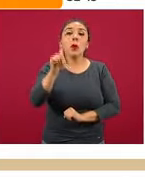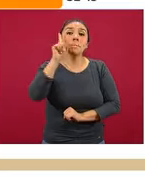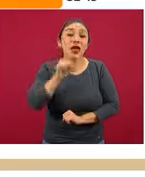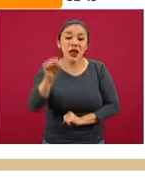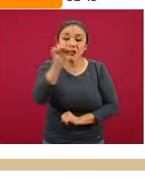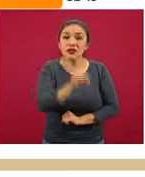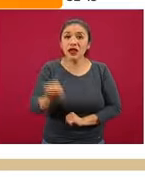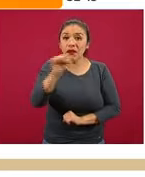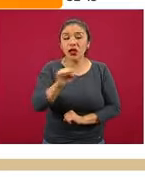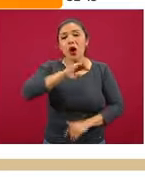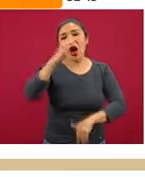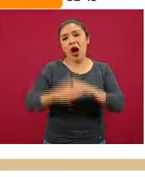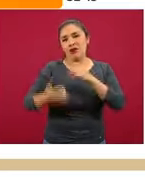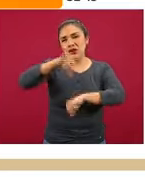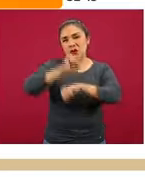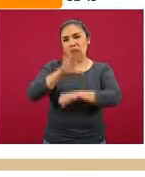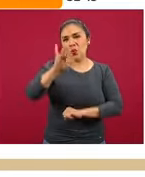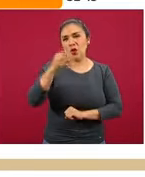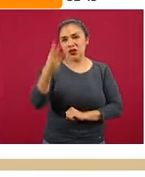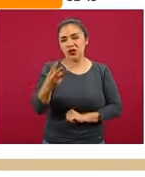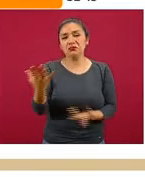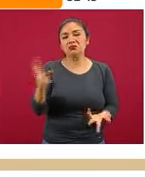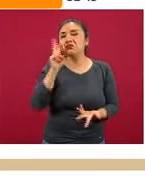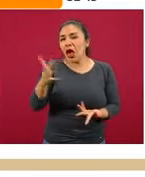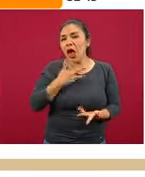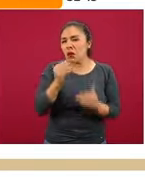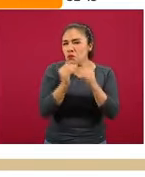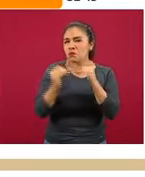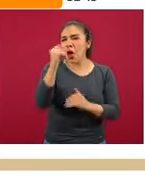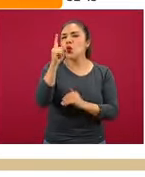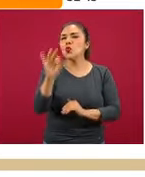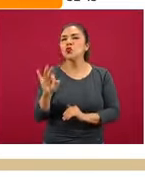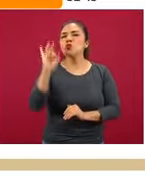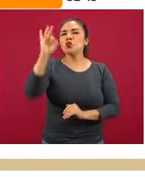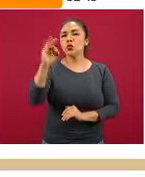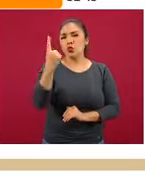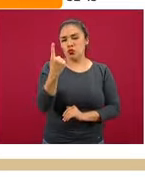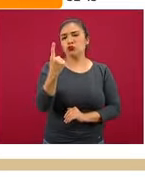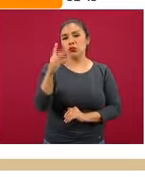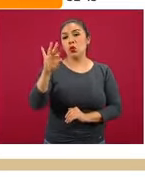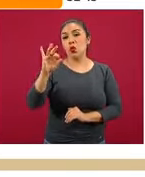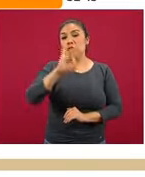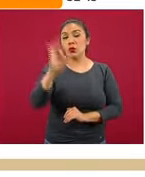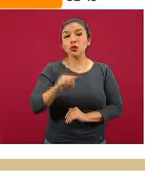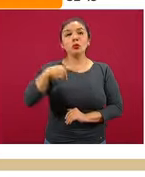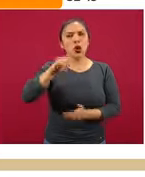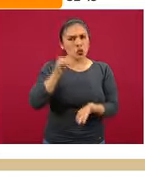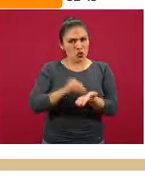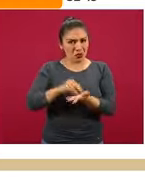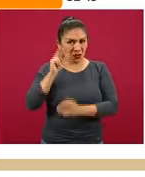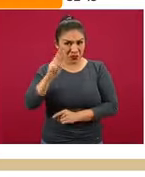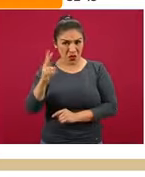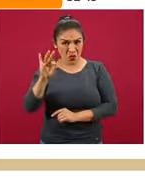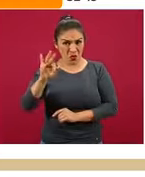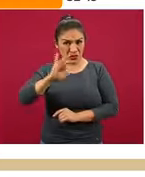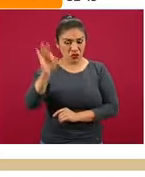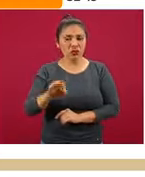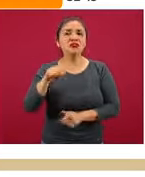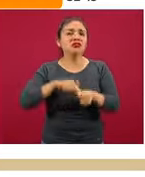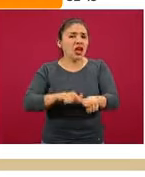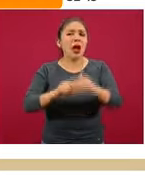sábado la semana 43. Pues bueno, hay incremento de un punto porcentual, 40. Aún así, este 40 continúa